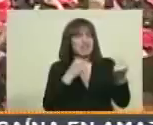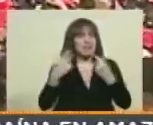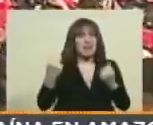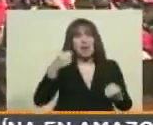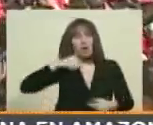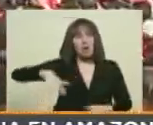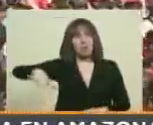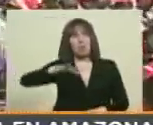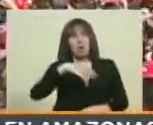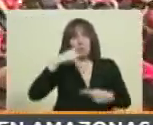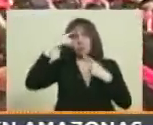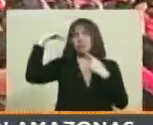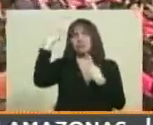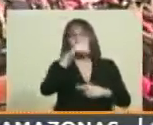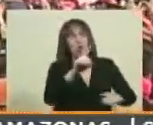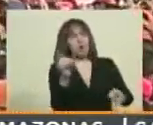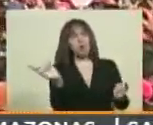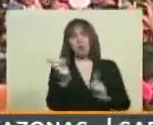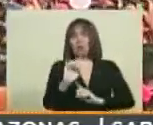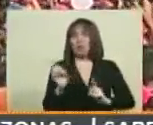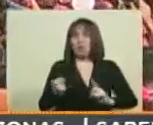no me ven solo